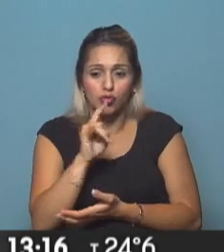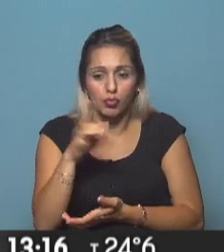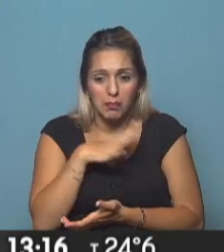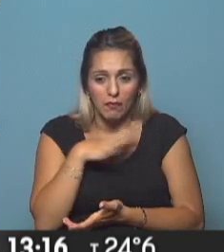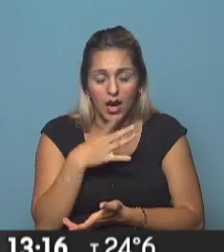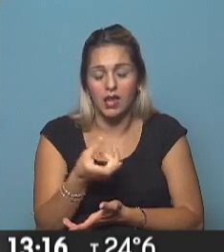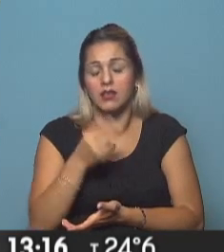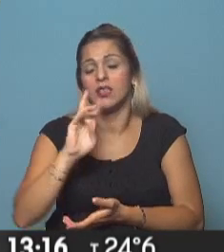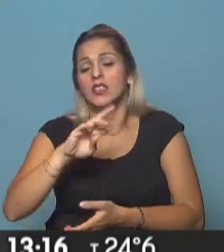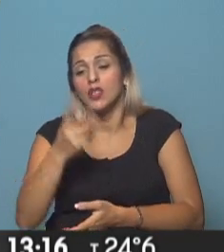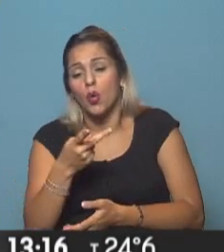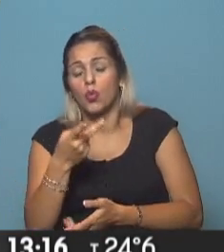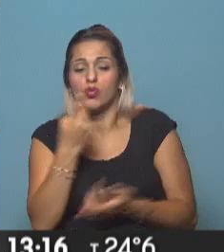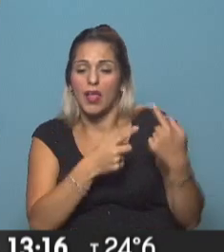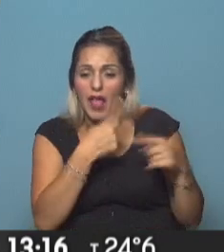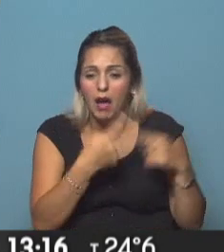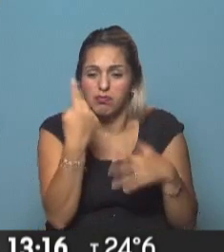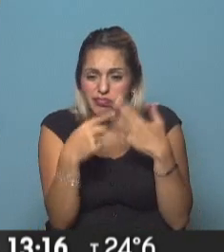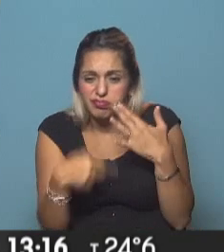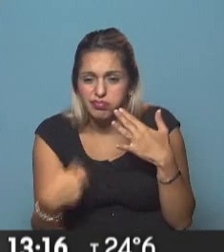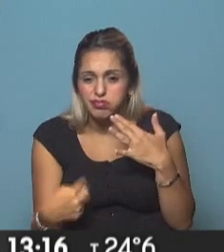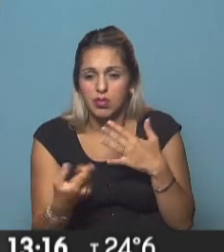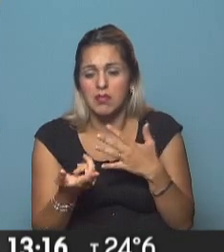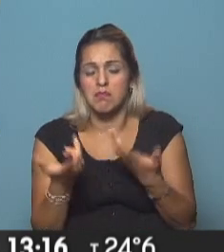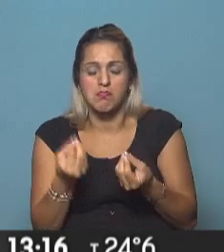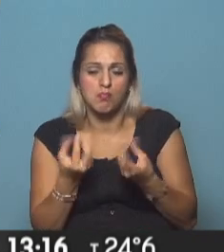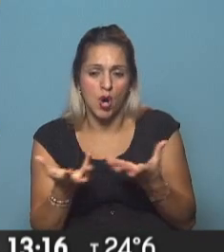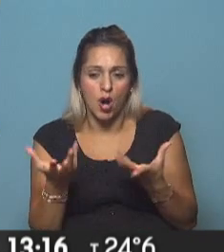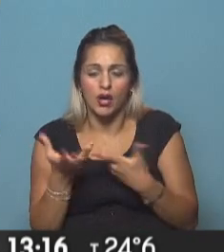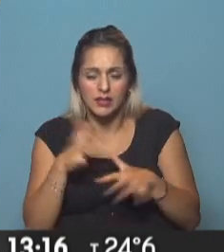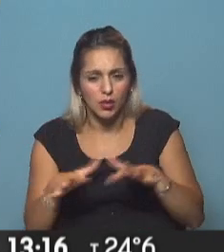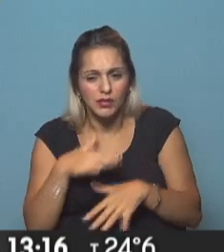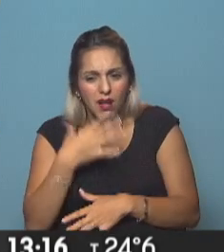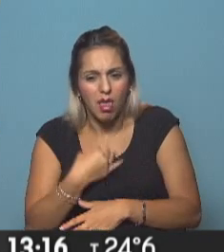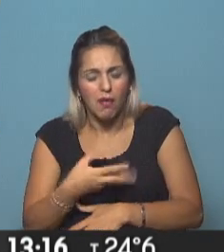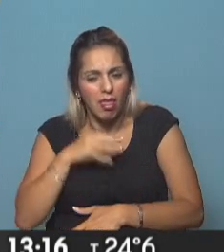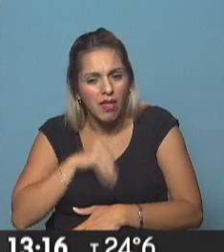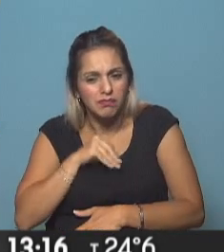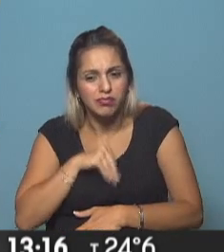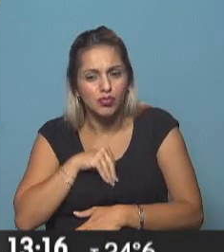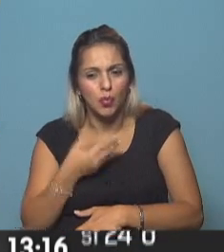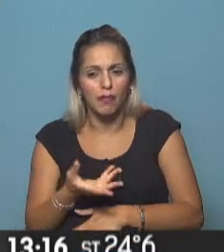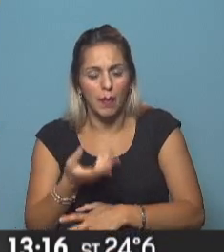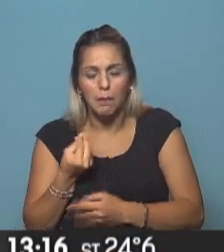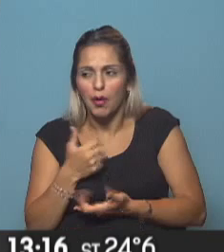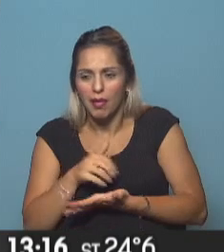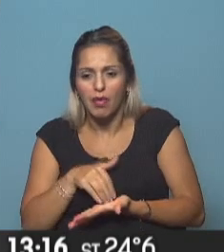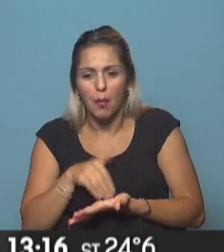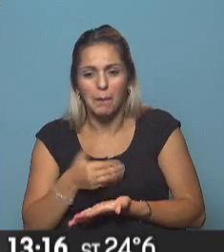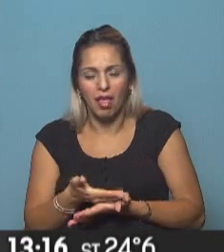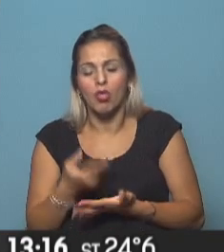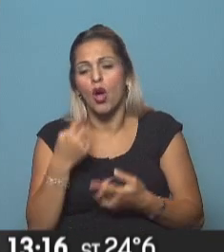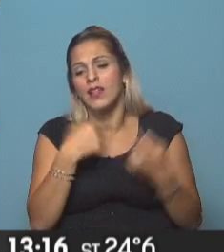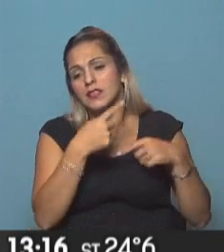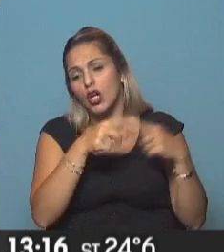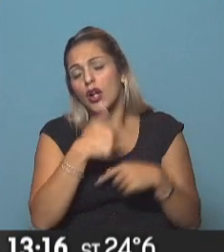segunda de casación todavía no se ha expedido y eso es una situación muy angustiante que todavía nos tiene en espera. Se está desarrollando el